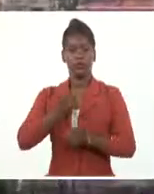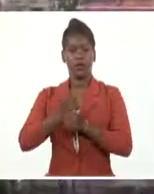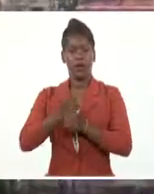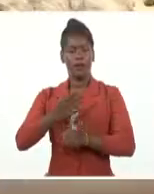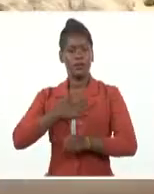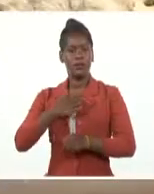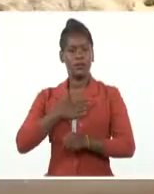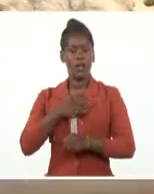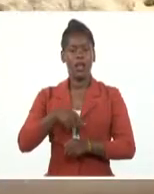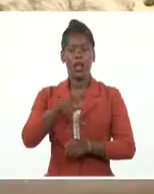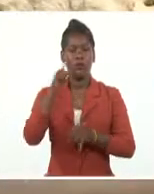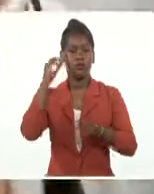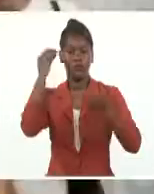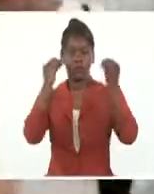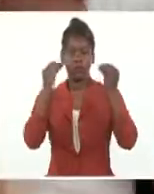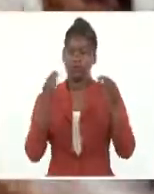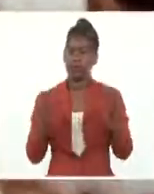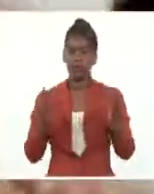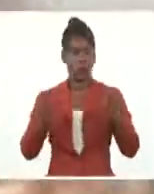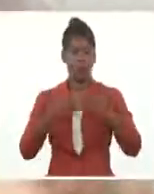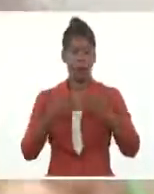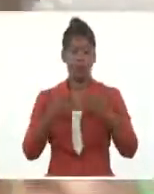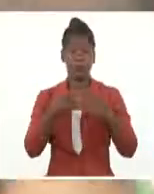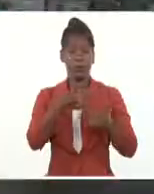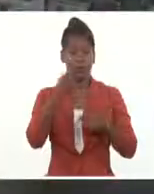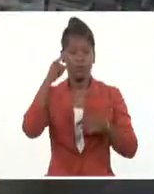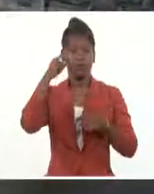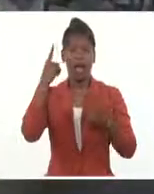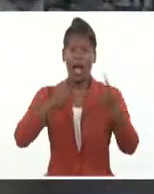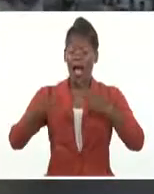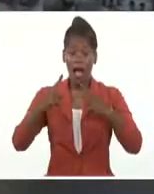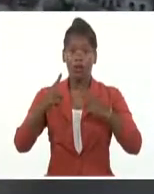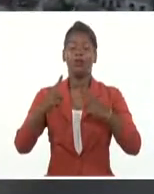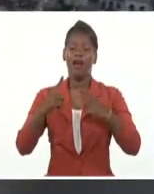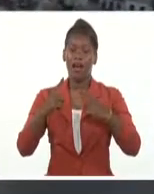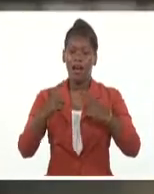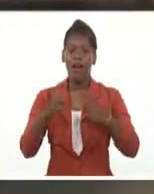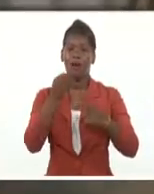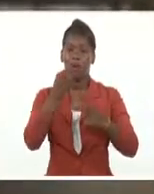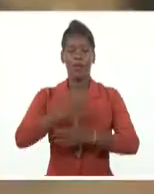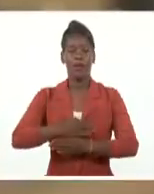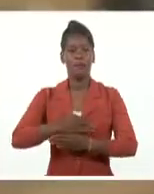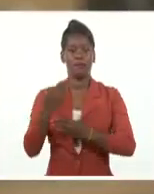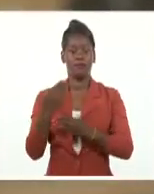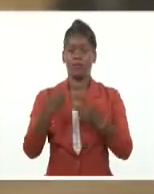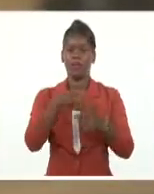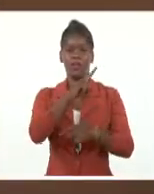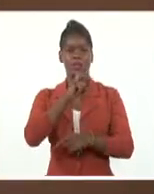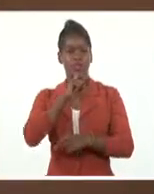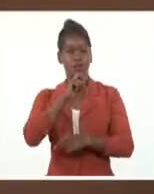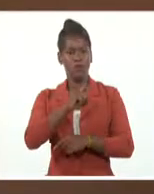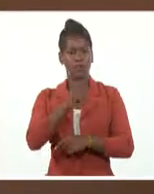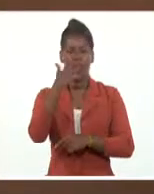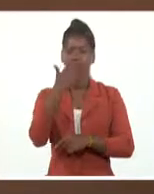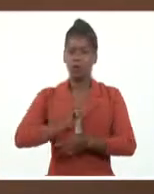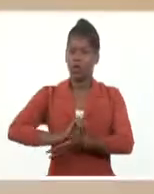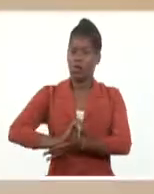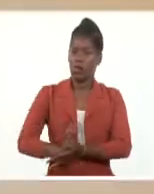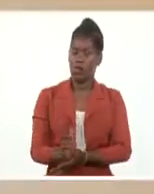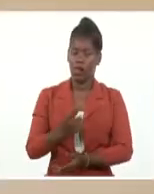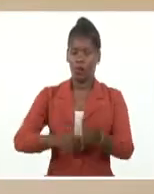hace mucho tiempo que esa política de crueldad hubiera desaparecido o la hubieran flexibilizado en actitud humanitaria por